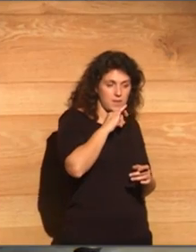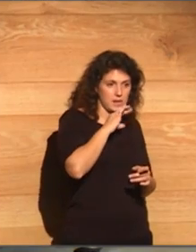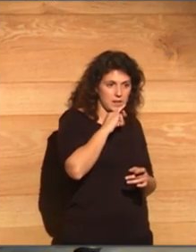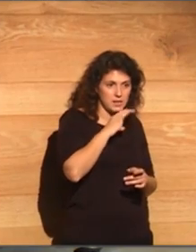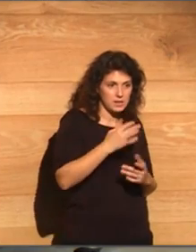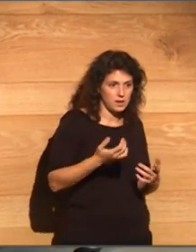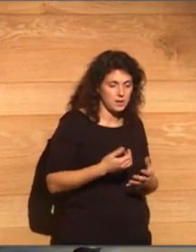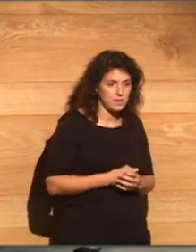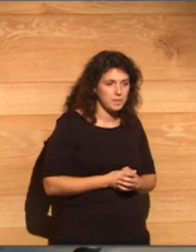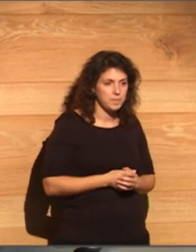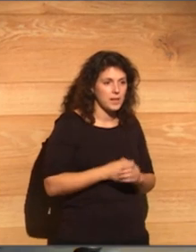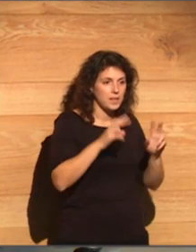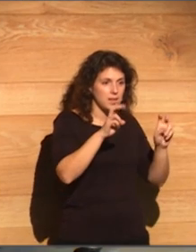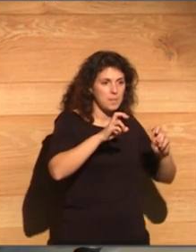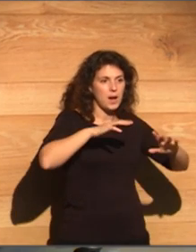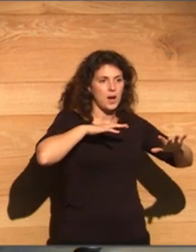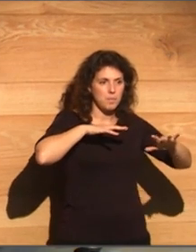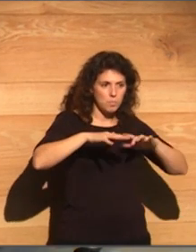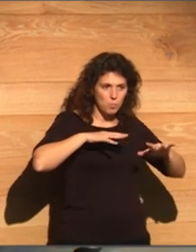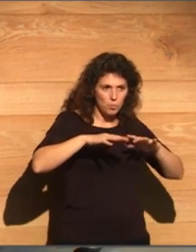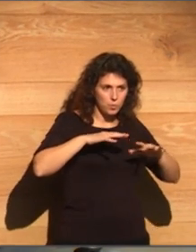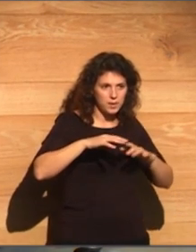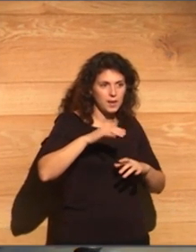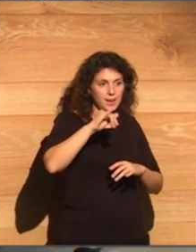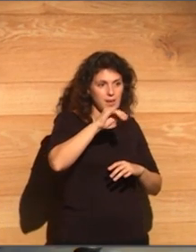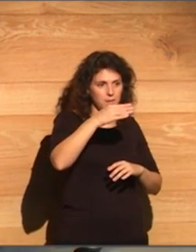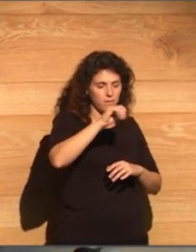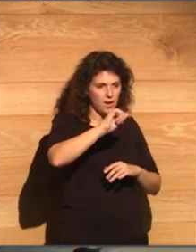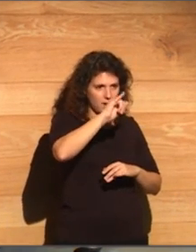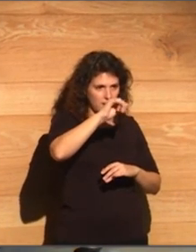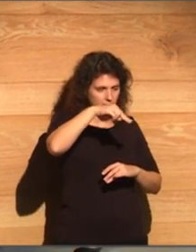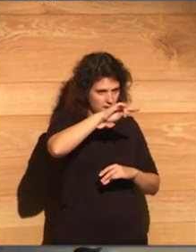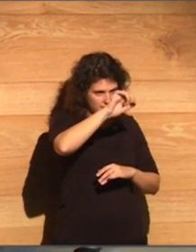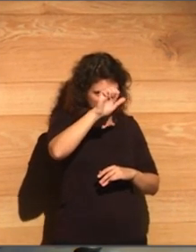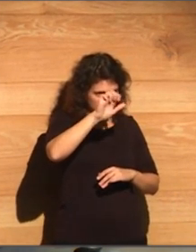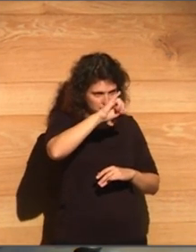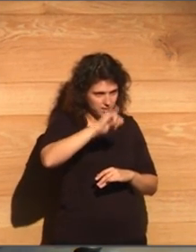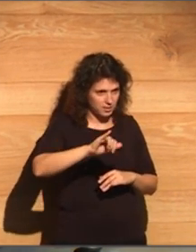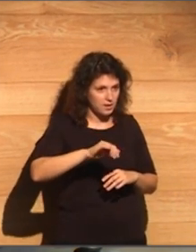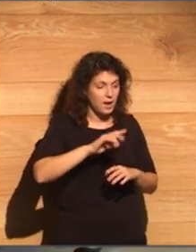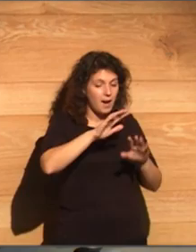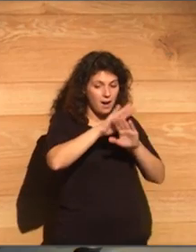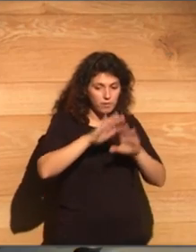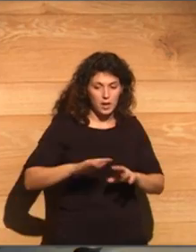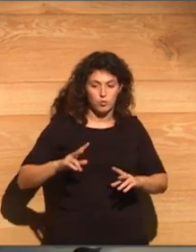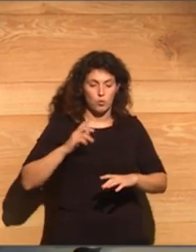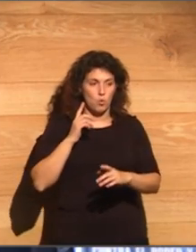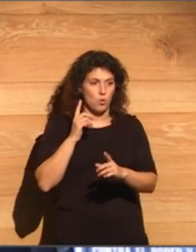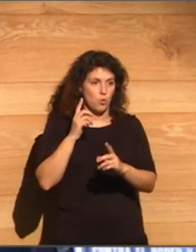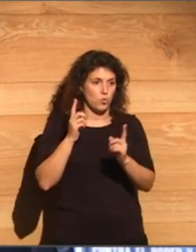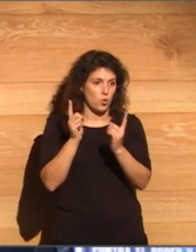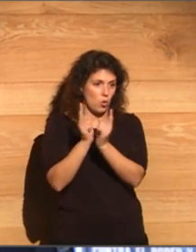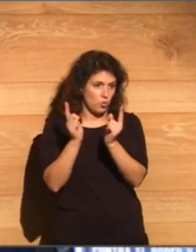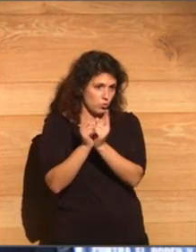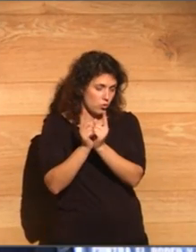muy movida de Blasco Ibáñez. Y finalmente hizo un cortometraje, su última obra, ahora ya